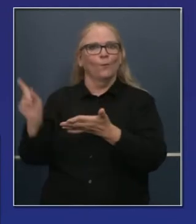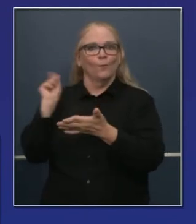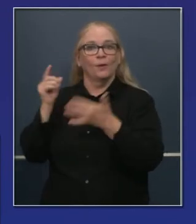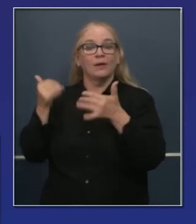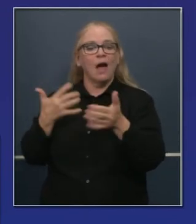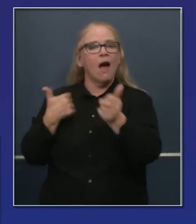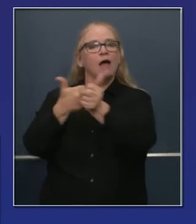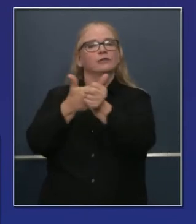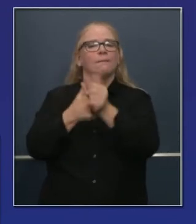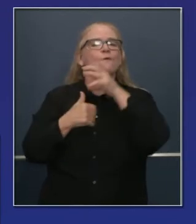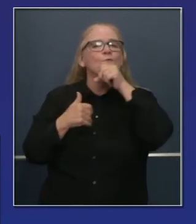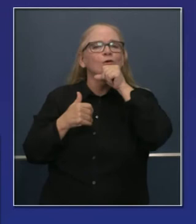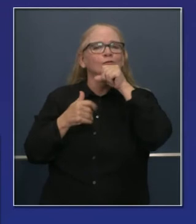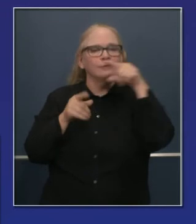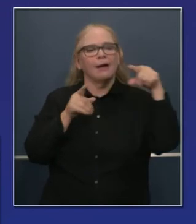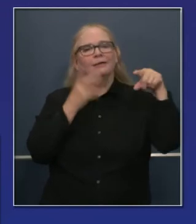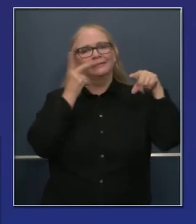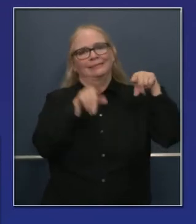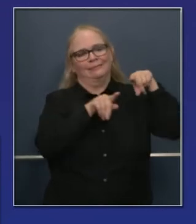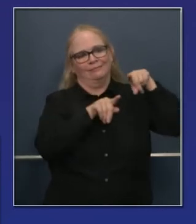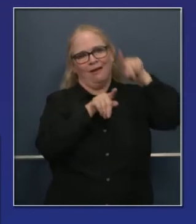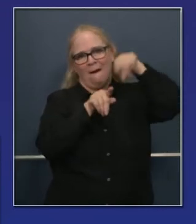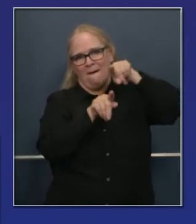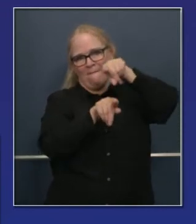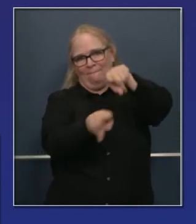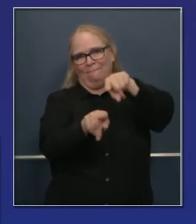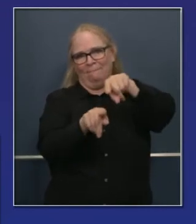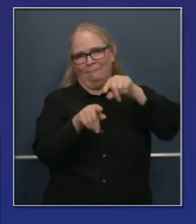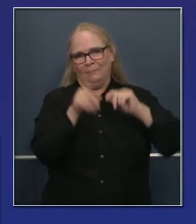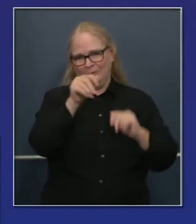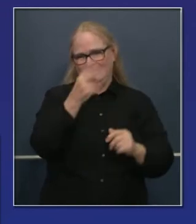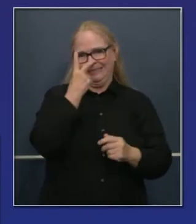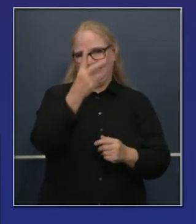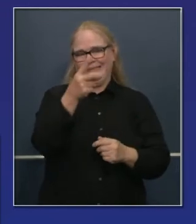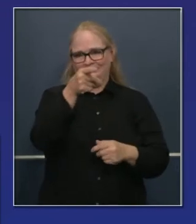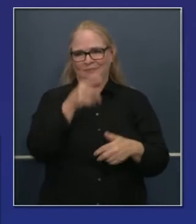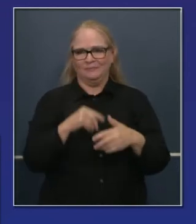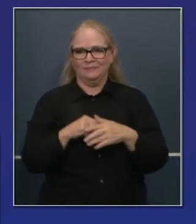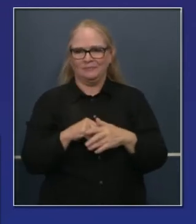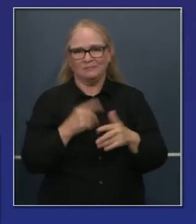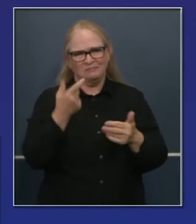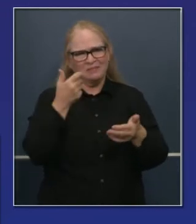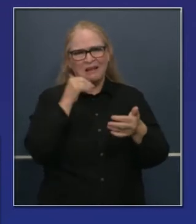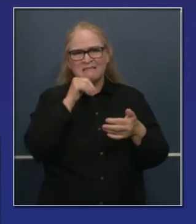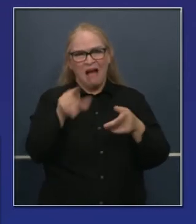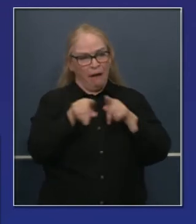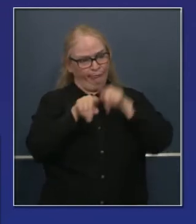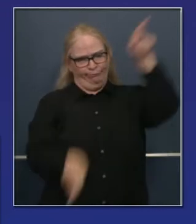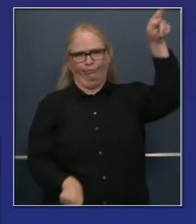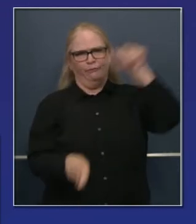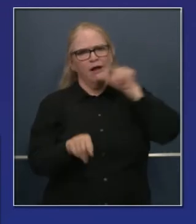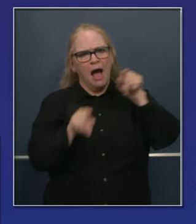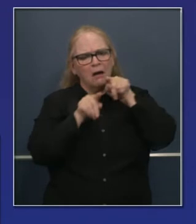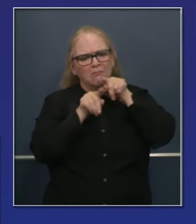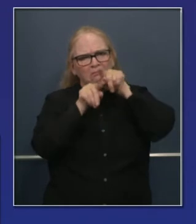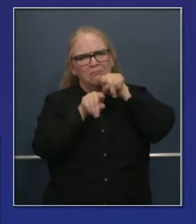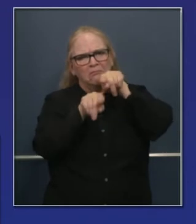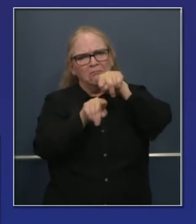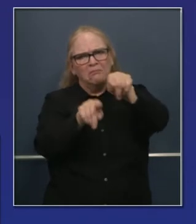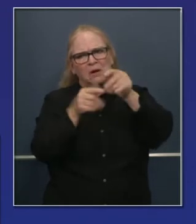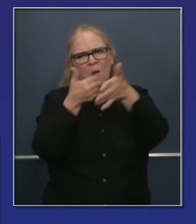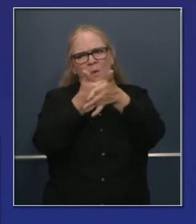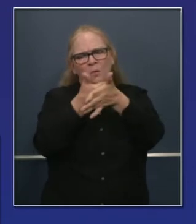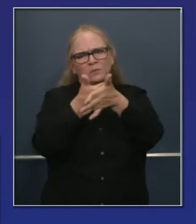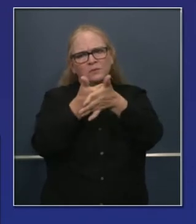actualización sigue la tendencia son cifras un poco distintas pero pueden ver que al final se empareja cuando nos ponemos